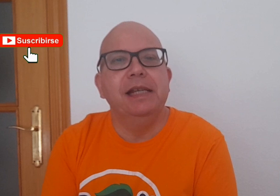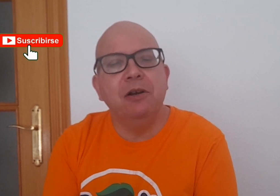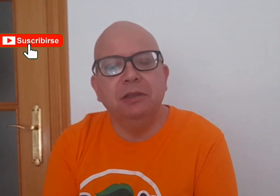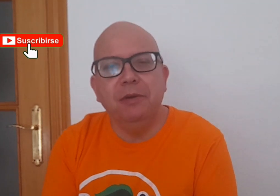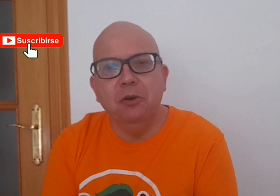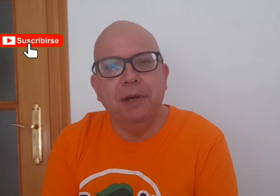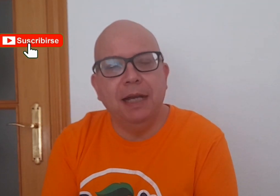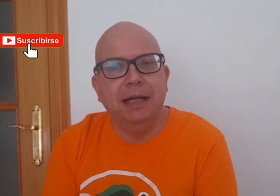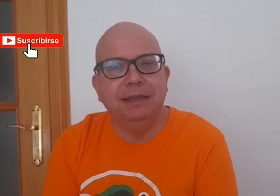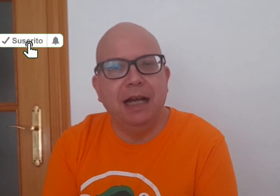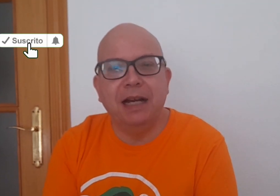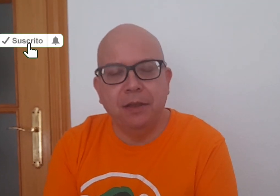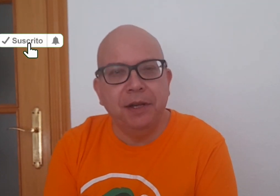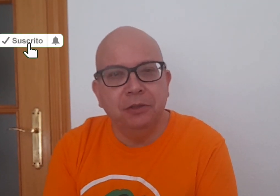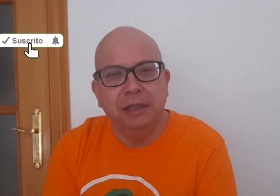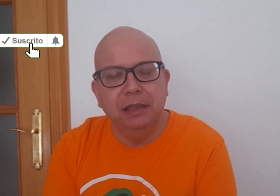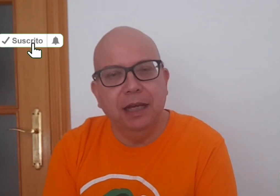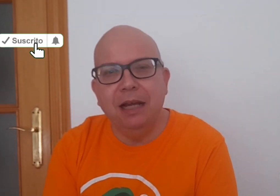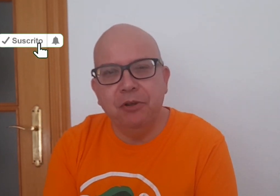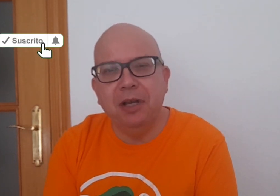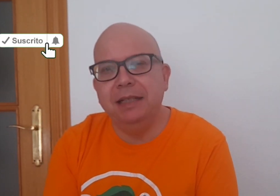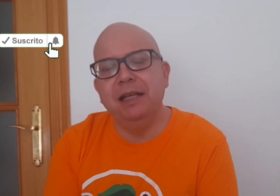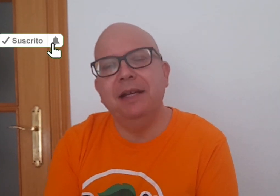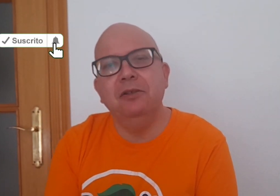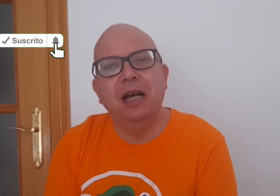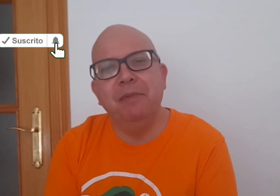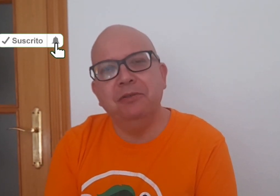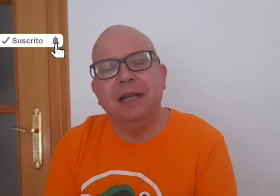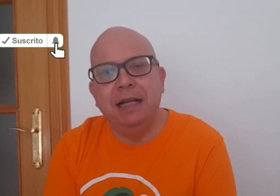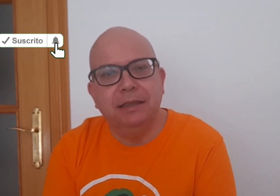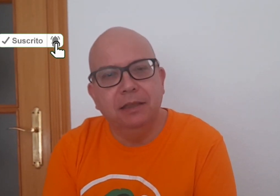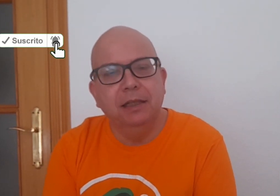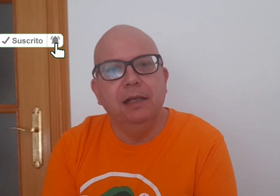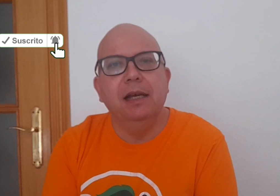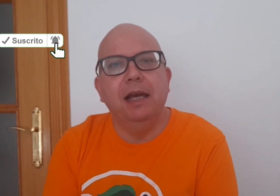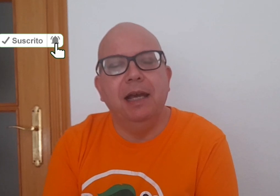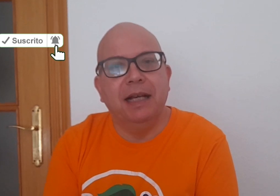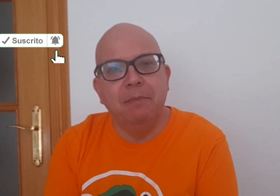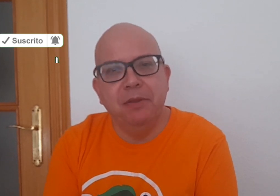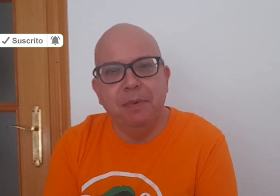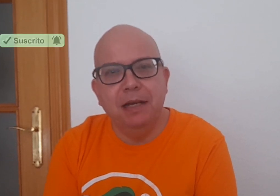buen like y suscribiros. Muchas gracias por el apoyo a los vídeos y al canal. Y bueno, hasta la próxima noticia, amigos.